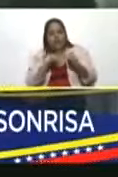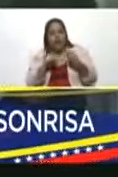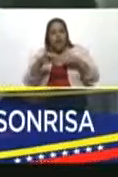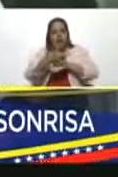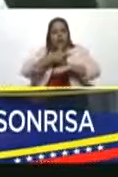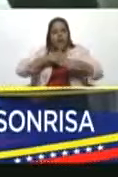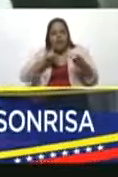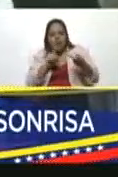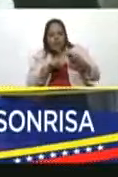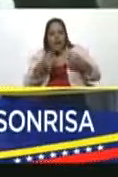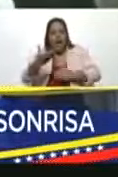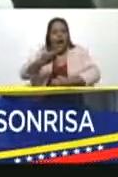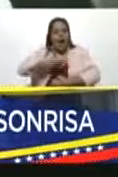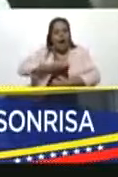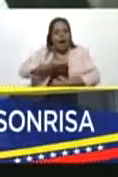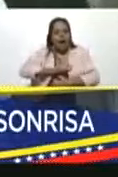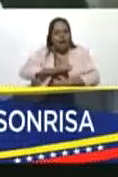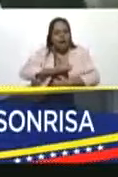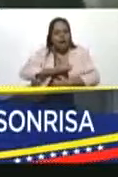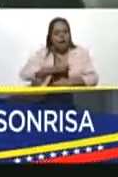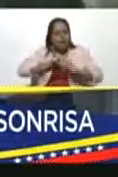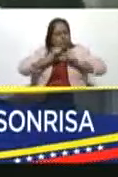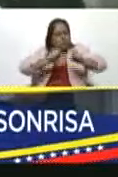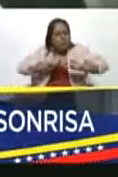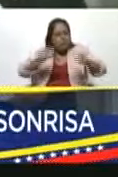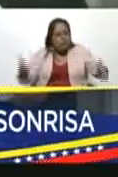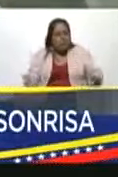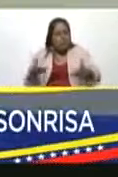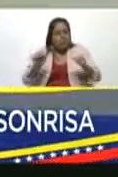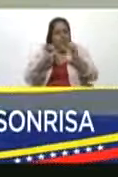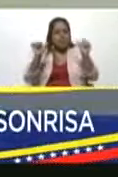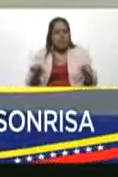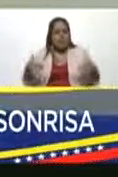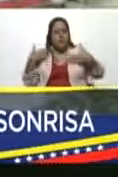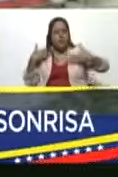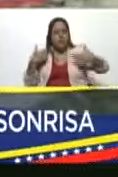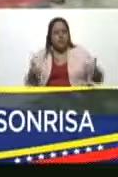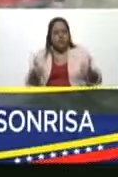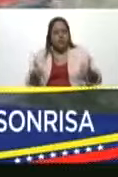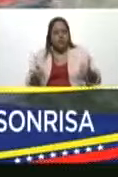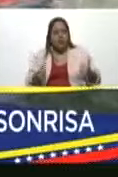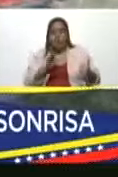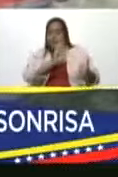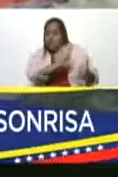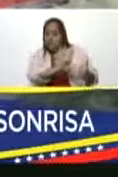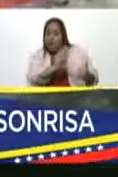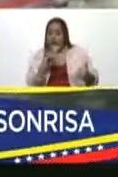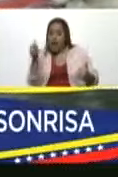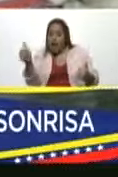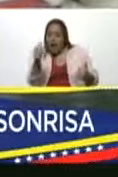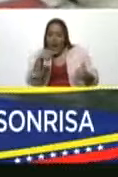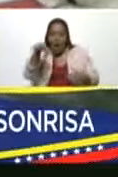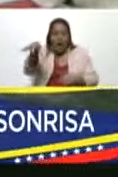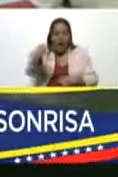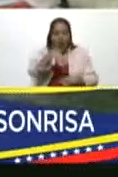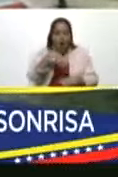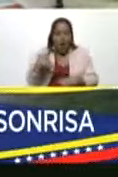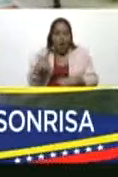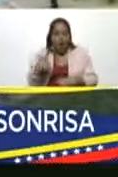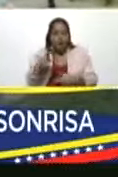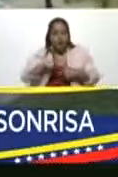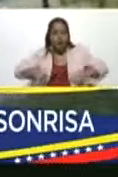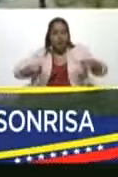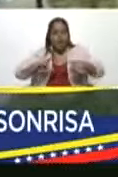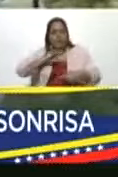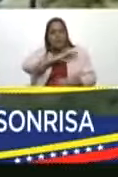gobernadores y a los alcaldes de seguir reimpulsando el sistema de salud, pero dijo, quiero en cada estado una sede de la